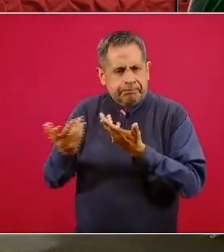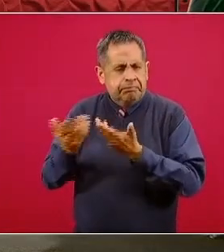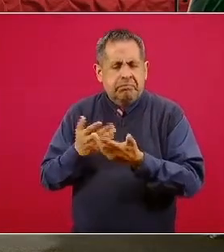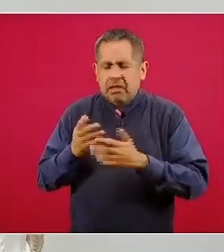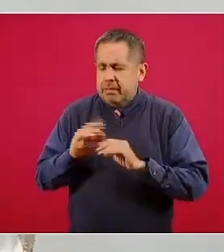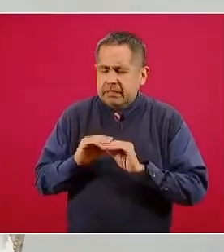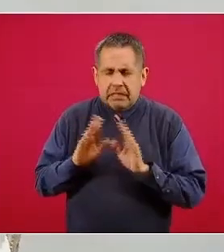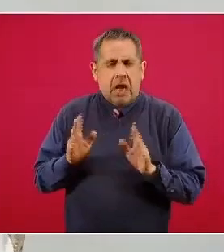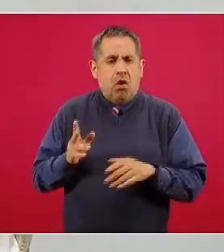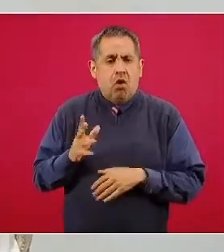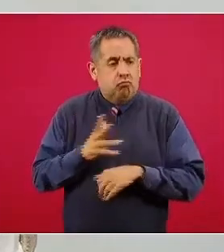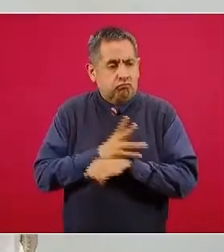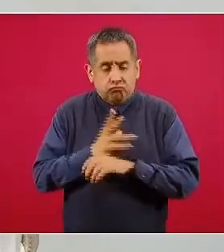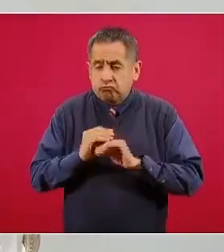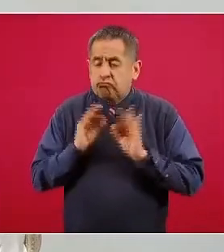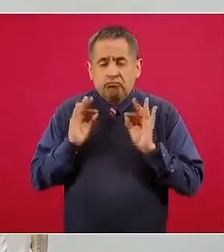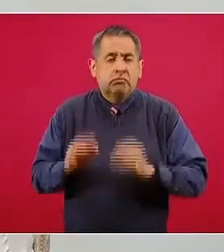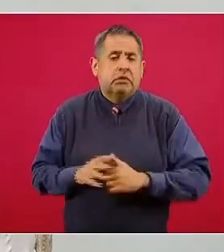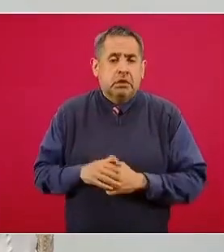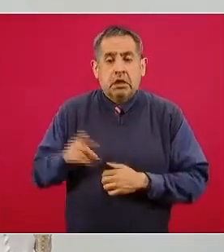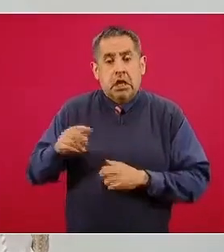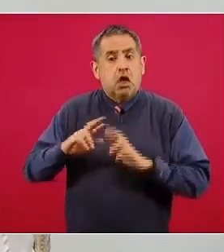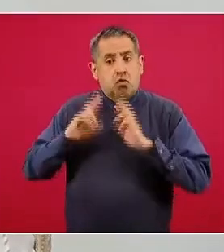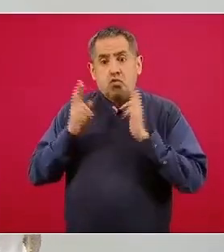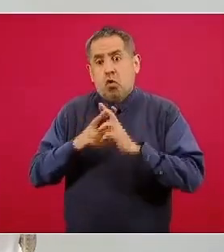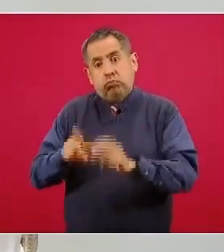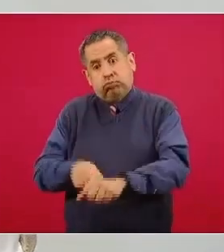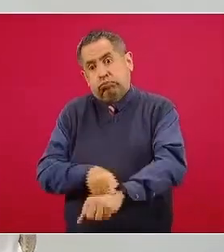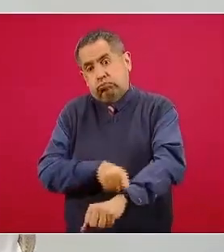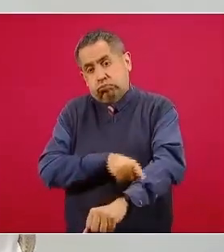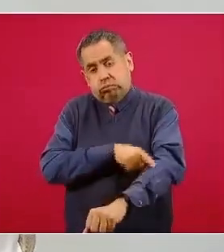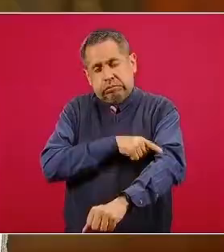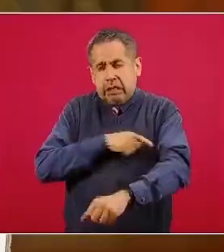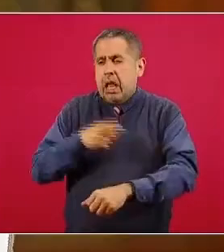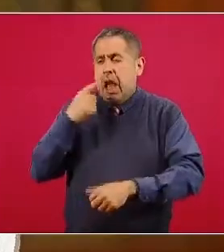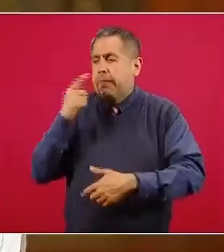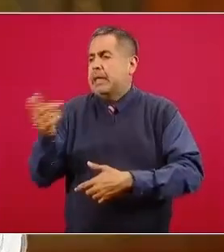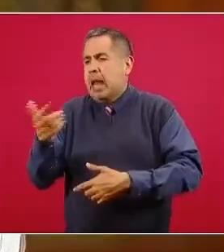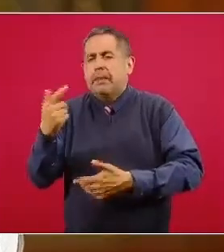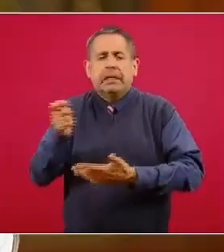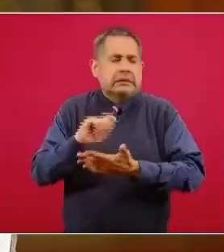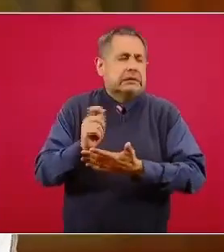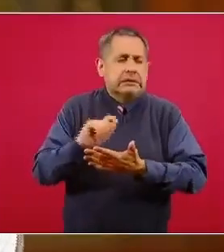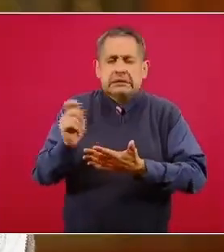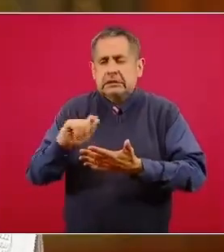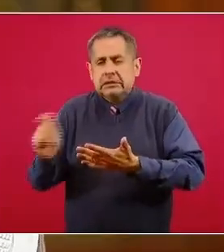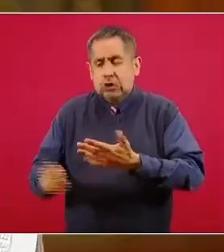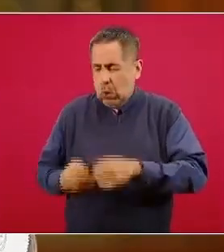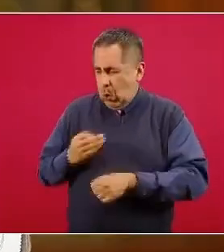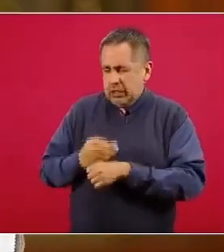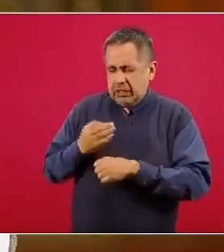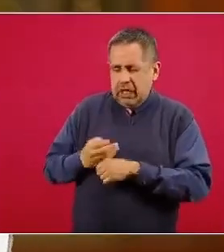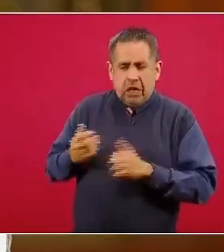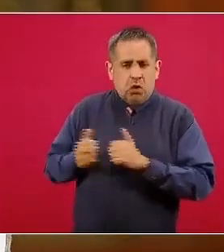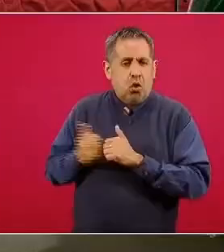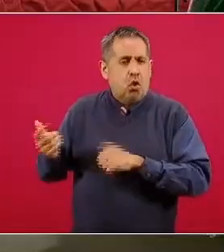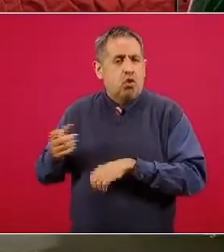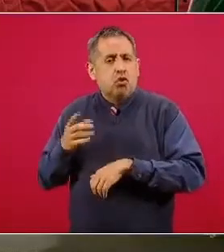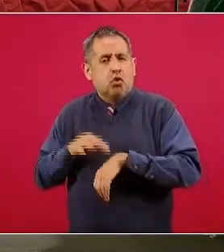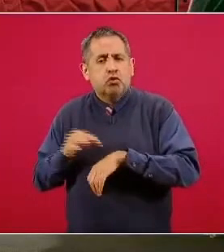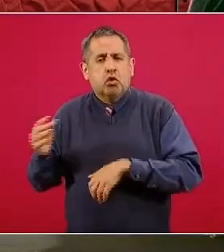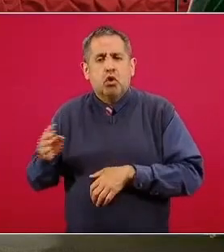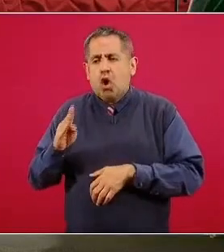transparente. Son reuniones largas que agotamos todos los puntos. En este momento había, junto con el doctor